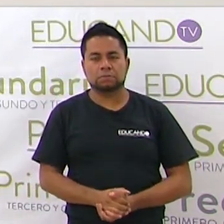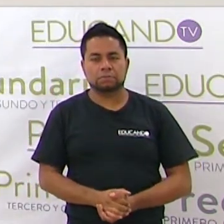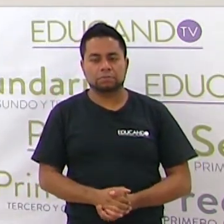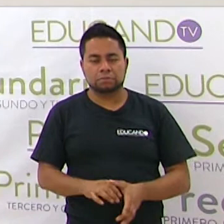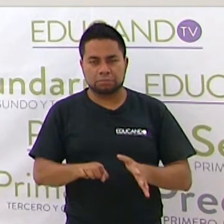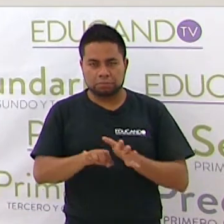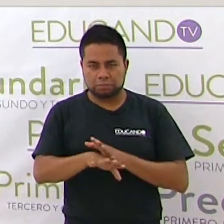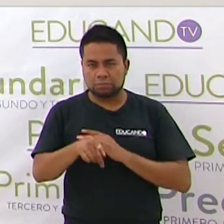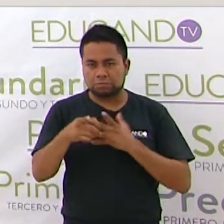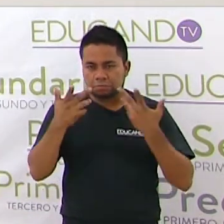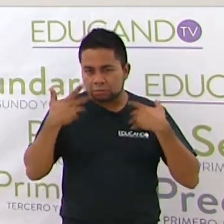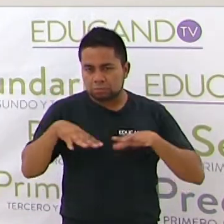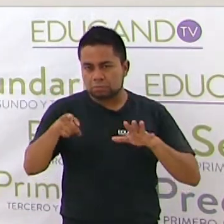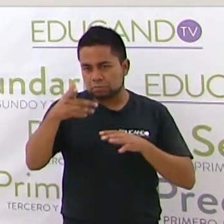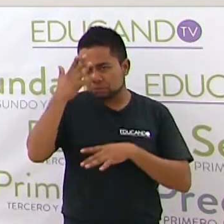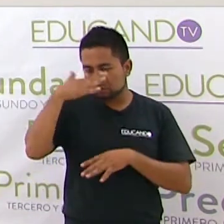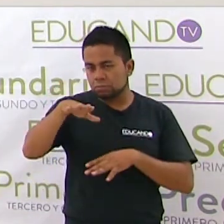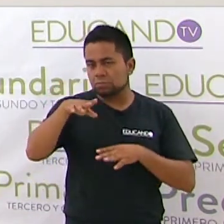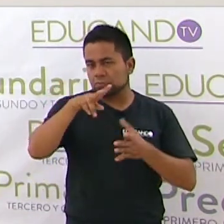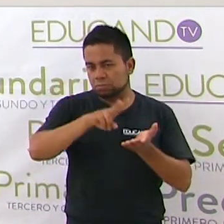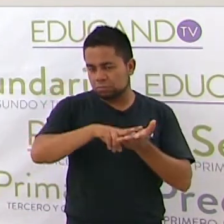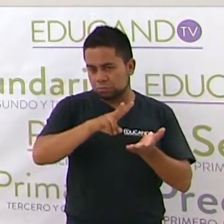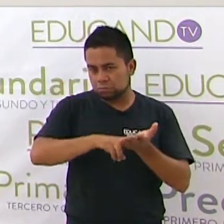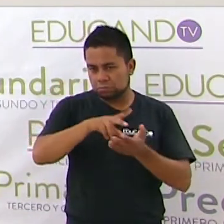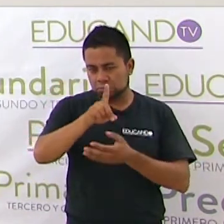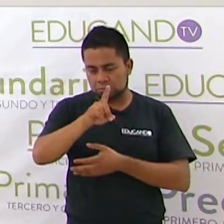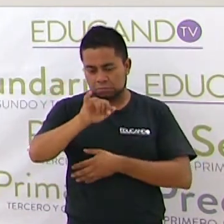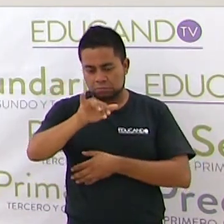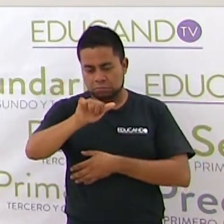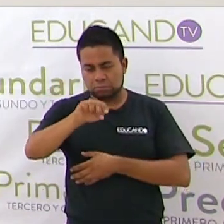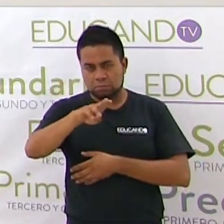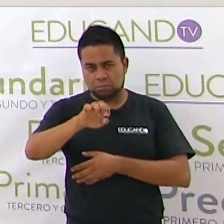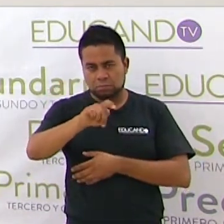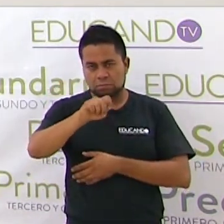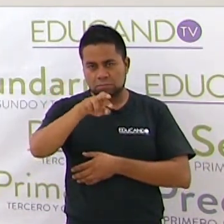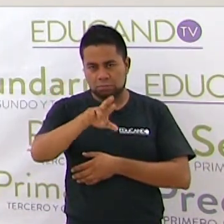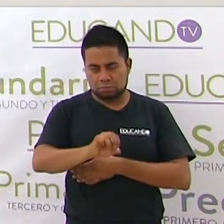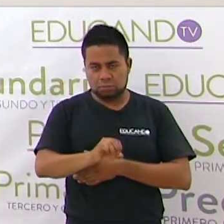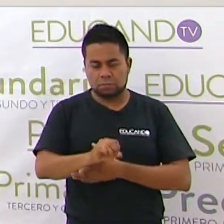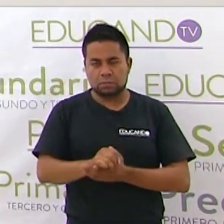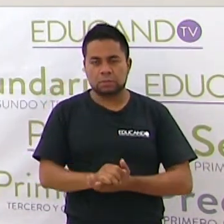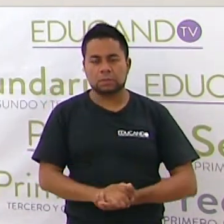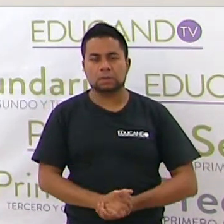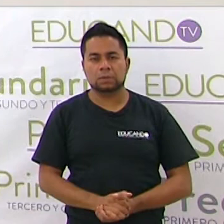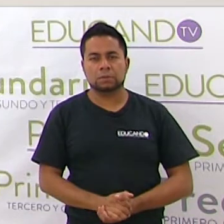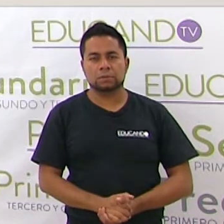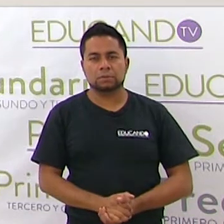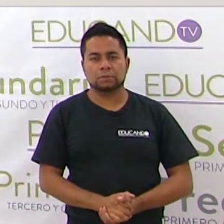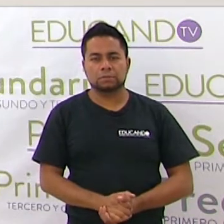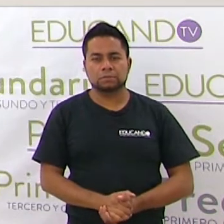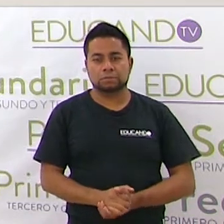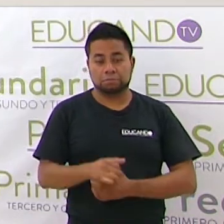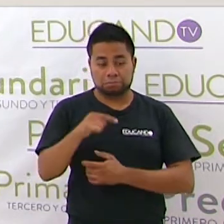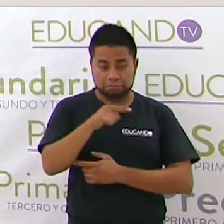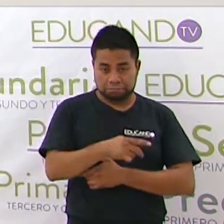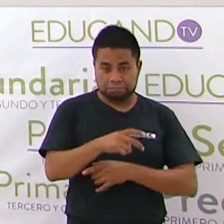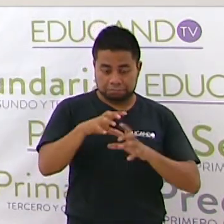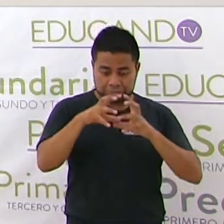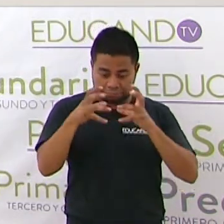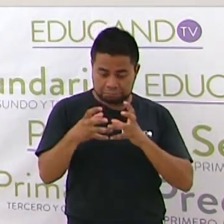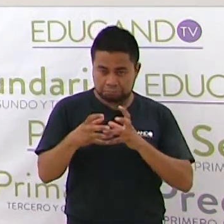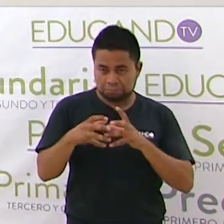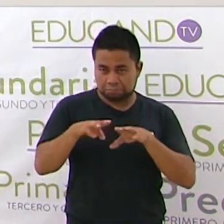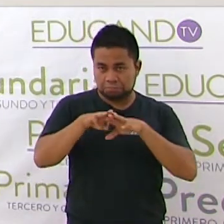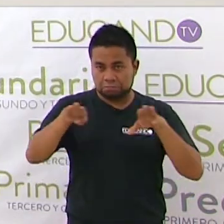entonces el diámetro de una esfera. Vamos a empezar con eso. Y este diámetro de esta esfera va a medir